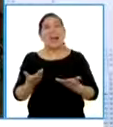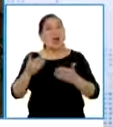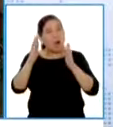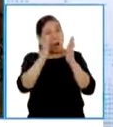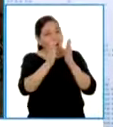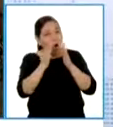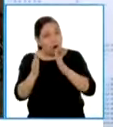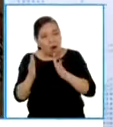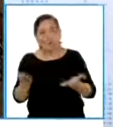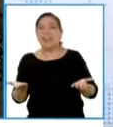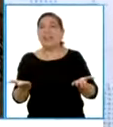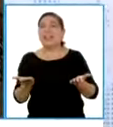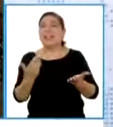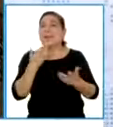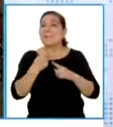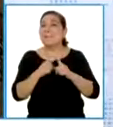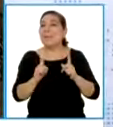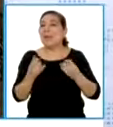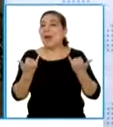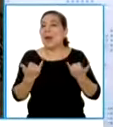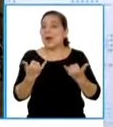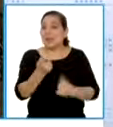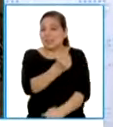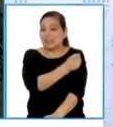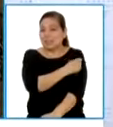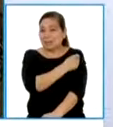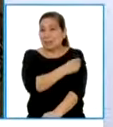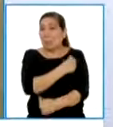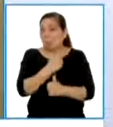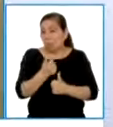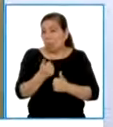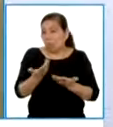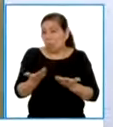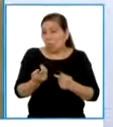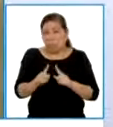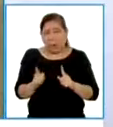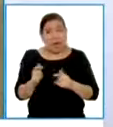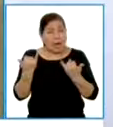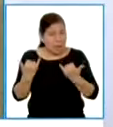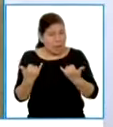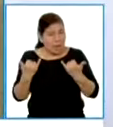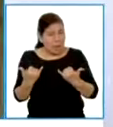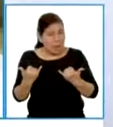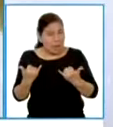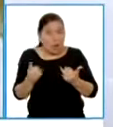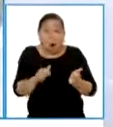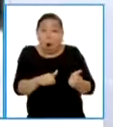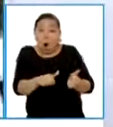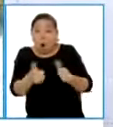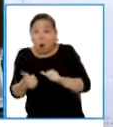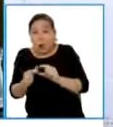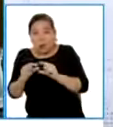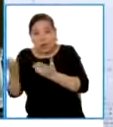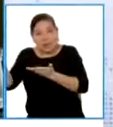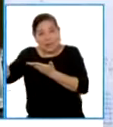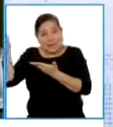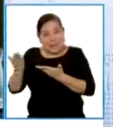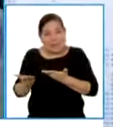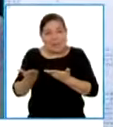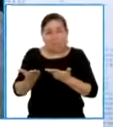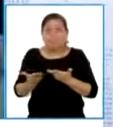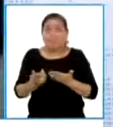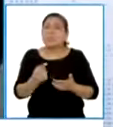fase ordenada, a la fase que considera precisamente a esta vacuna un bien público. Estas vacunas extras, digamos, que entraron a nuestro país,